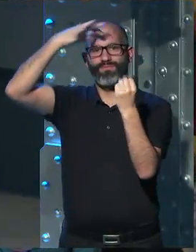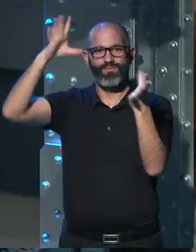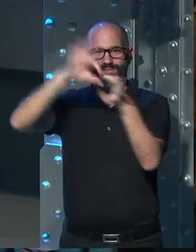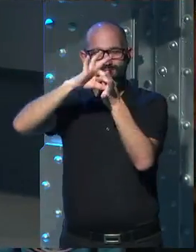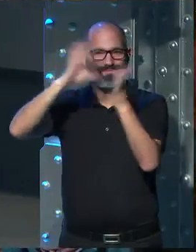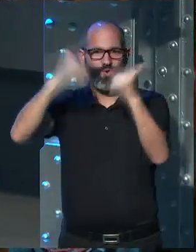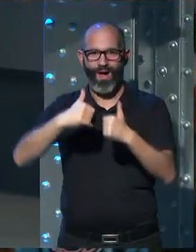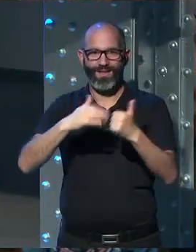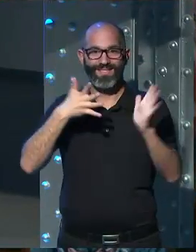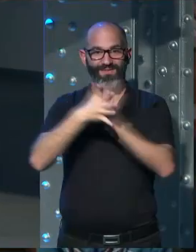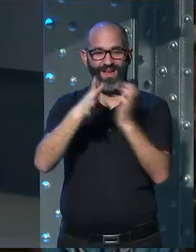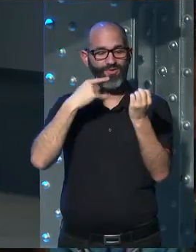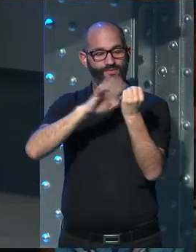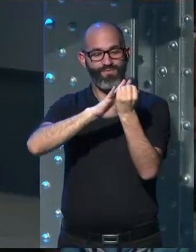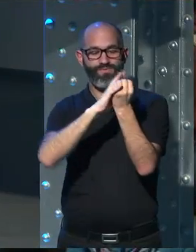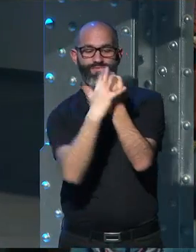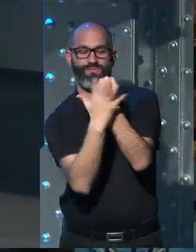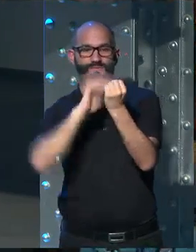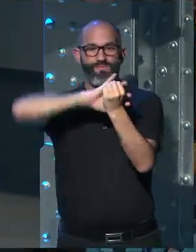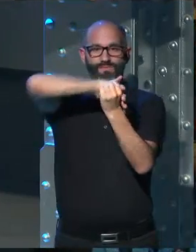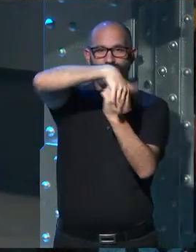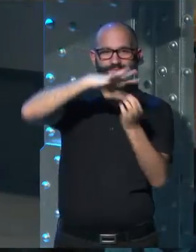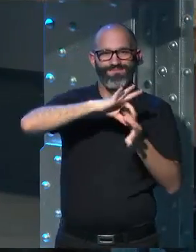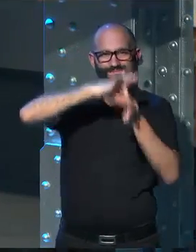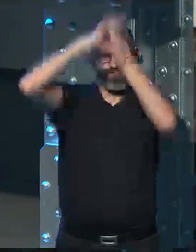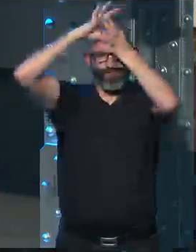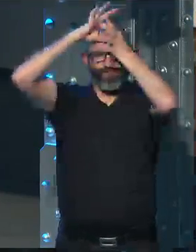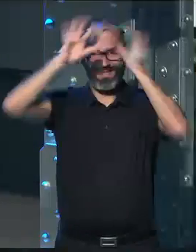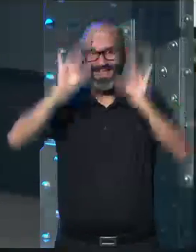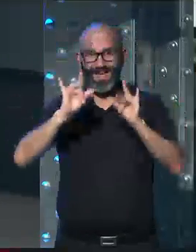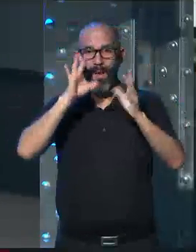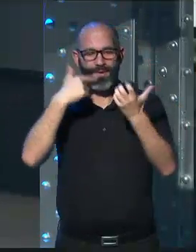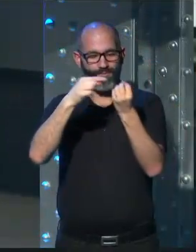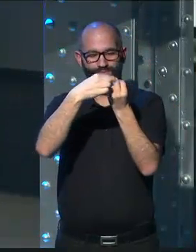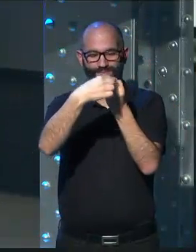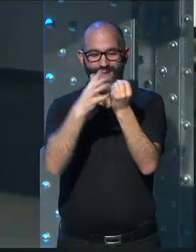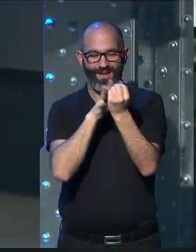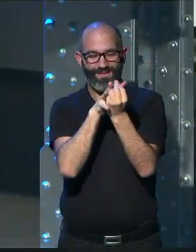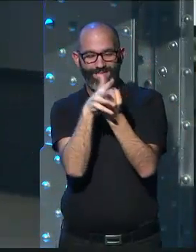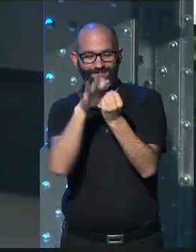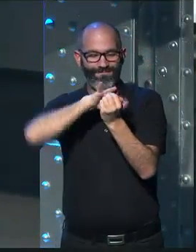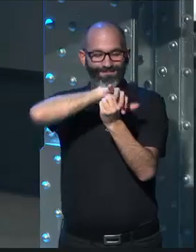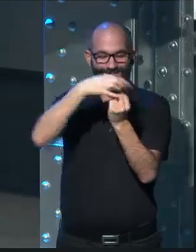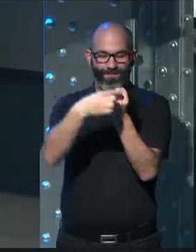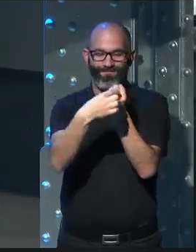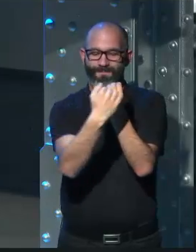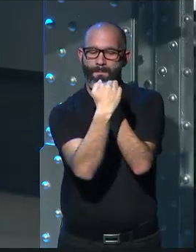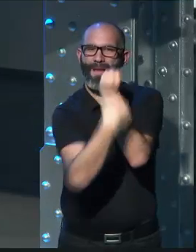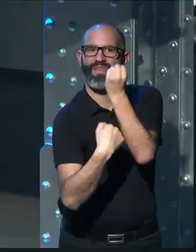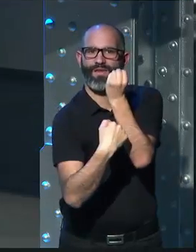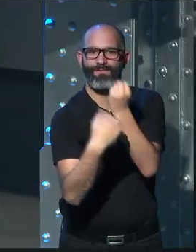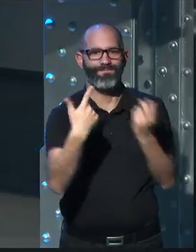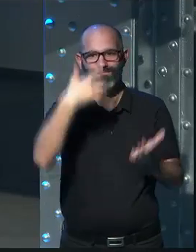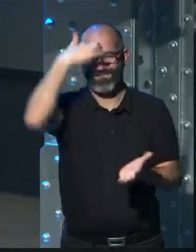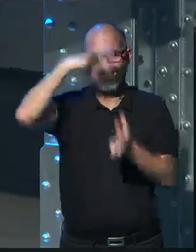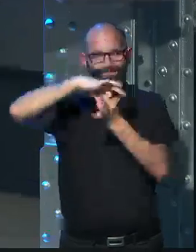tenemos fotorreceptores en esta parte de la retina, por lo cual es un punto ciego, como el nombre indica, no tenemos percepción visual